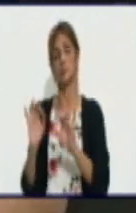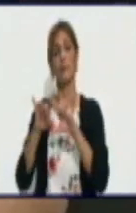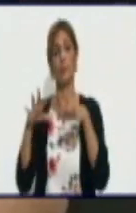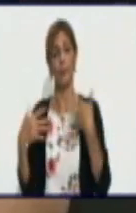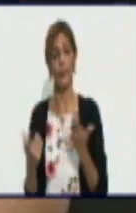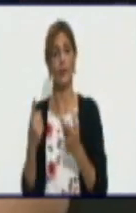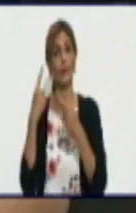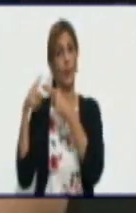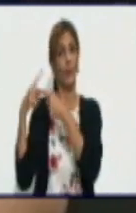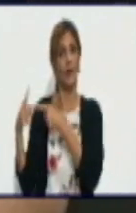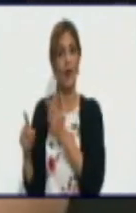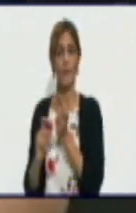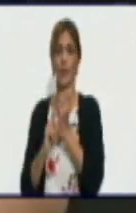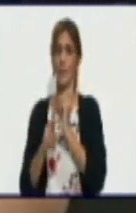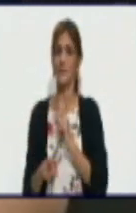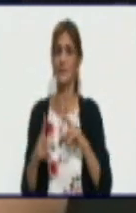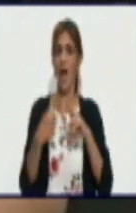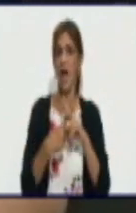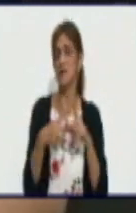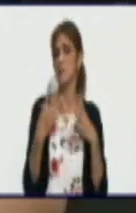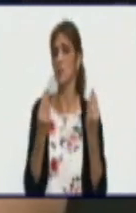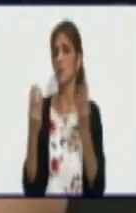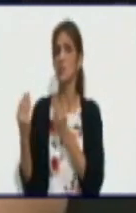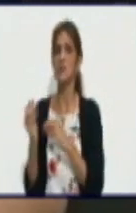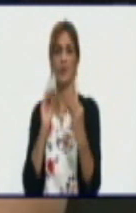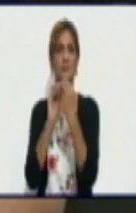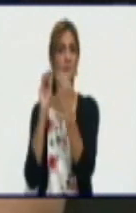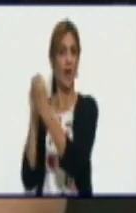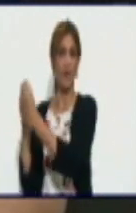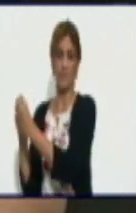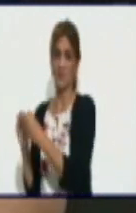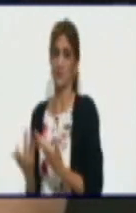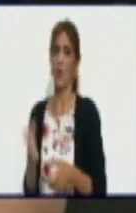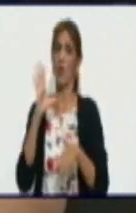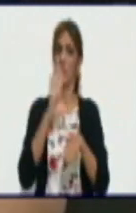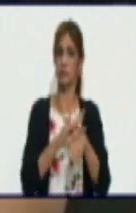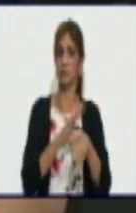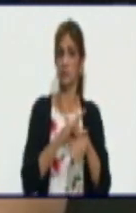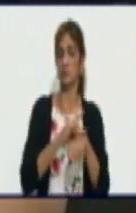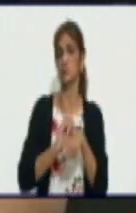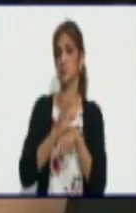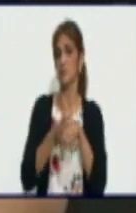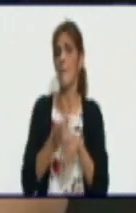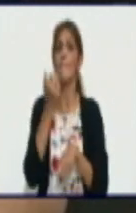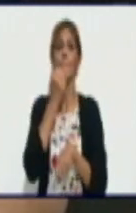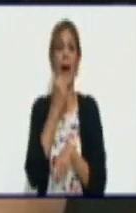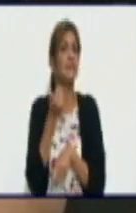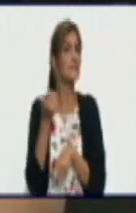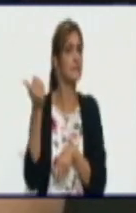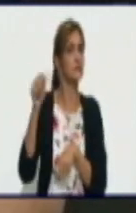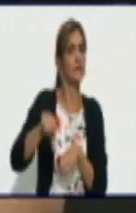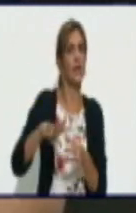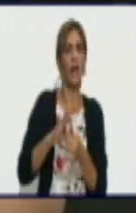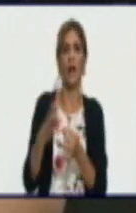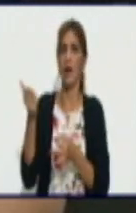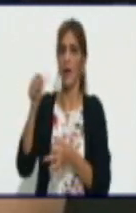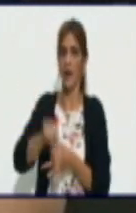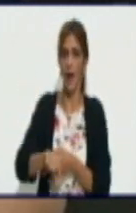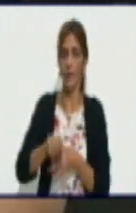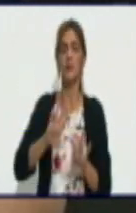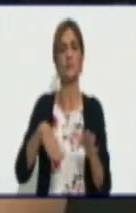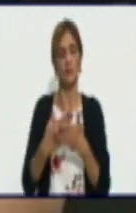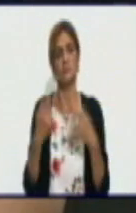la presencia ya de cepas altamente contagiosas y altamente letales. Por lo tanto, no podemos bajar la guardia y